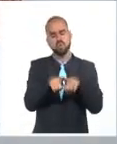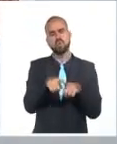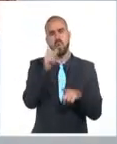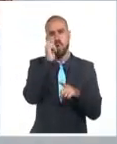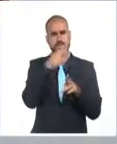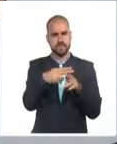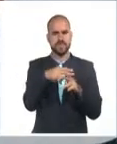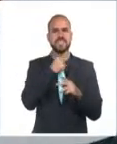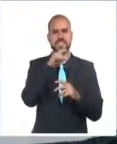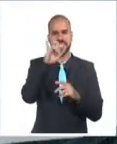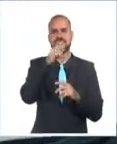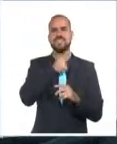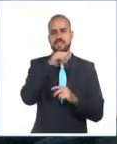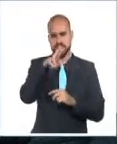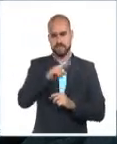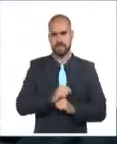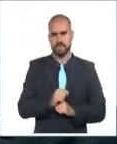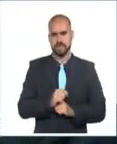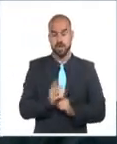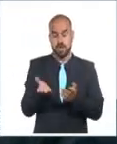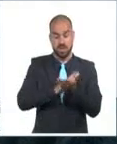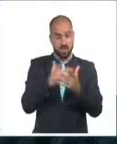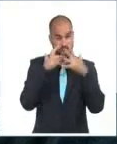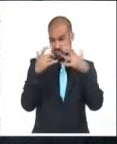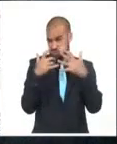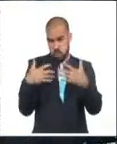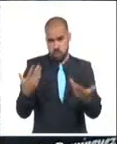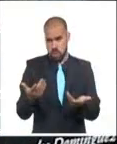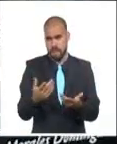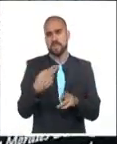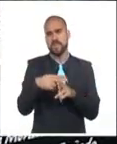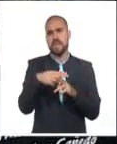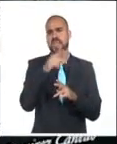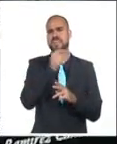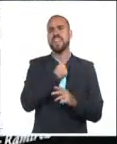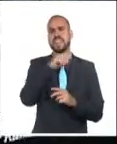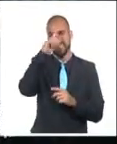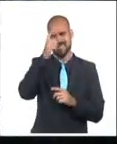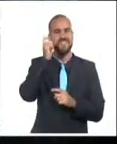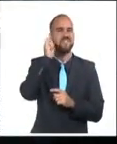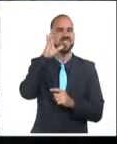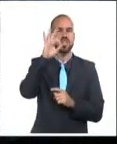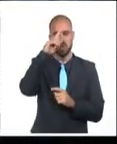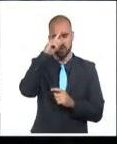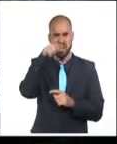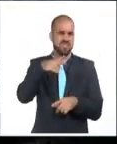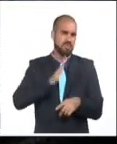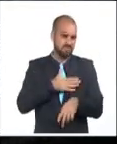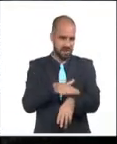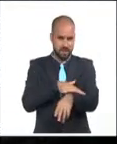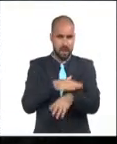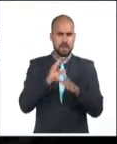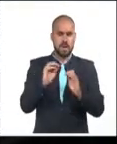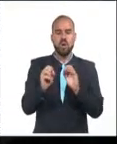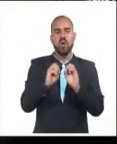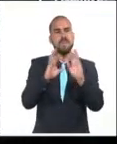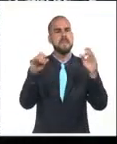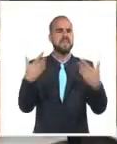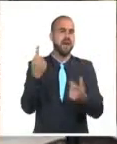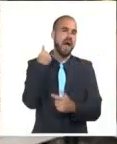Elier Ramírez. Uno de sus libros de mayor impacto fue Desafíos de la problemática racial en Cuba, publicado en 2007 por la